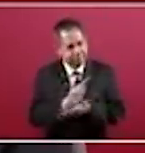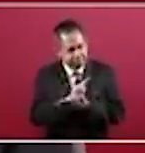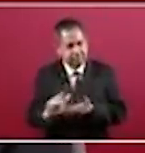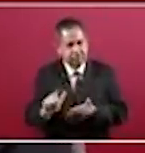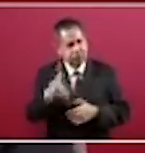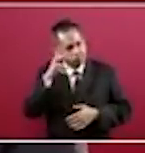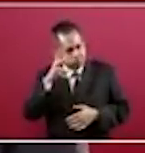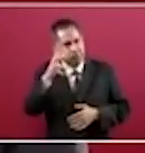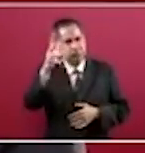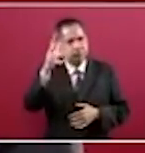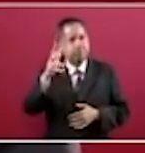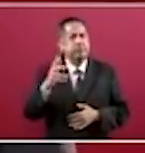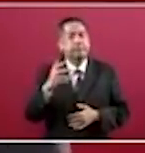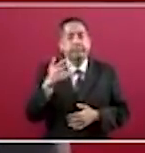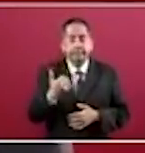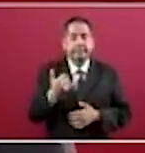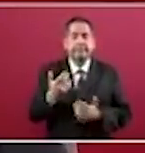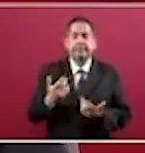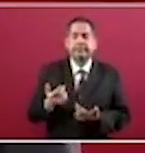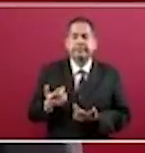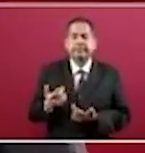y que no